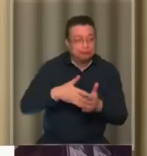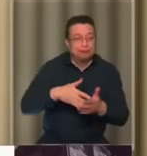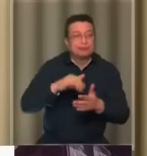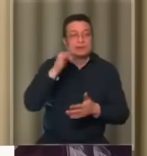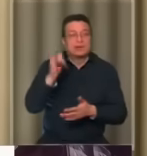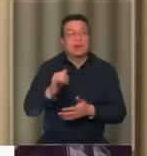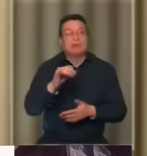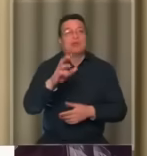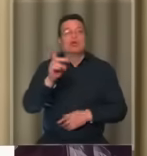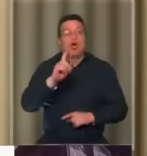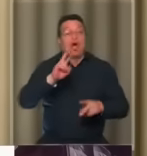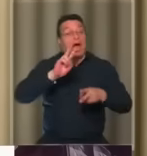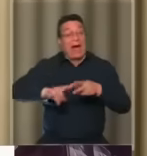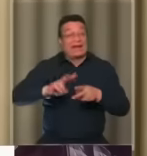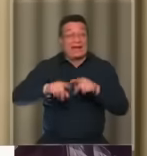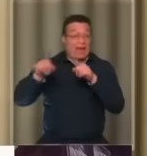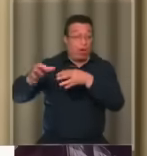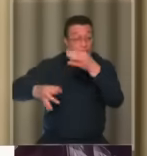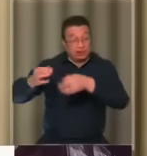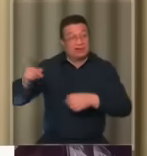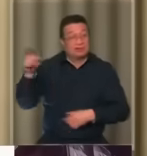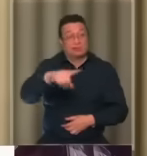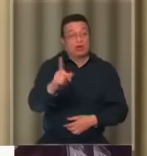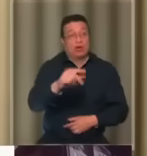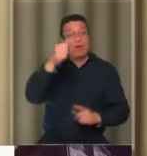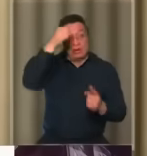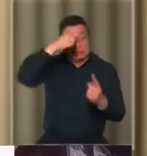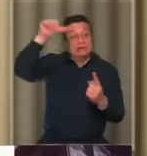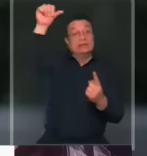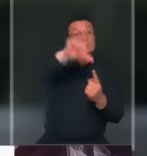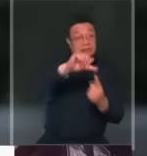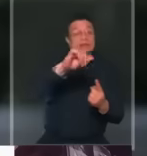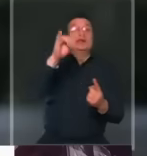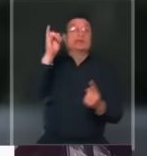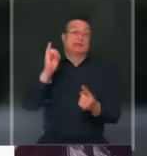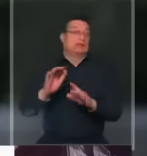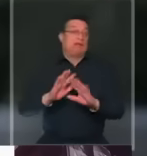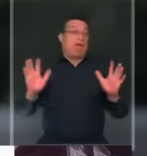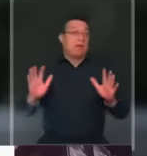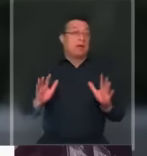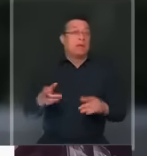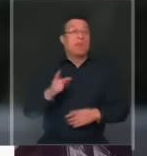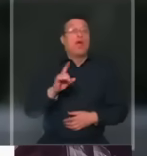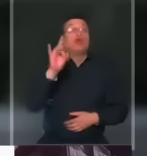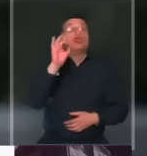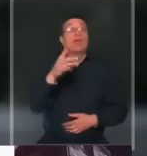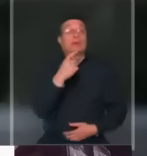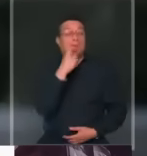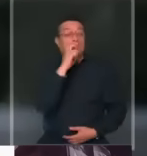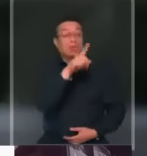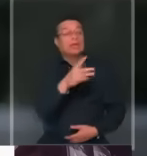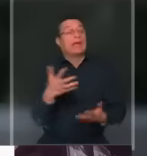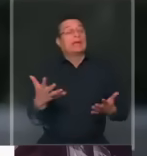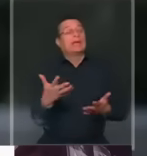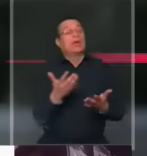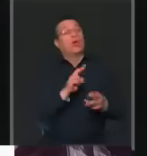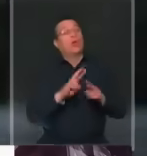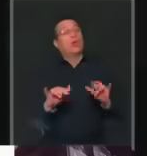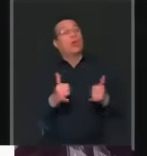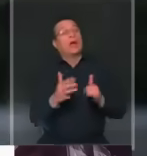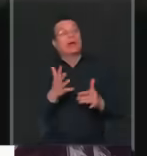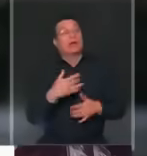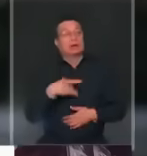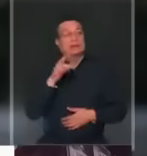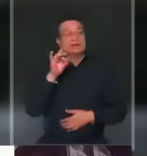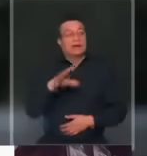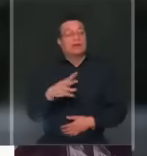penal nunca va a resolver estas situaciones. Va a llegar a sancionar. Ese es nuestro objetivo. No basta con preguntarle a mi hijo qué está jugando, sino que debo saber que